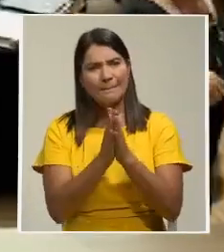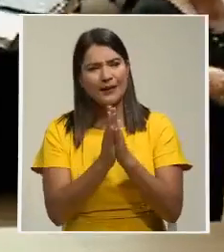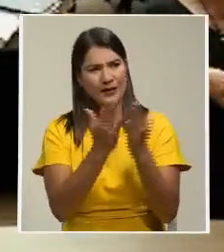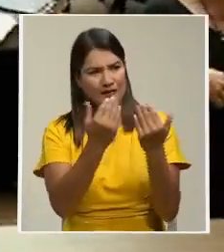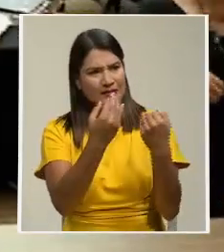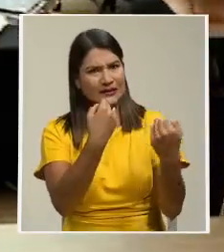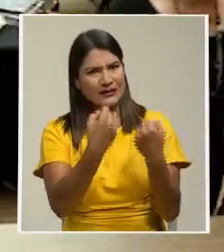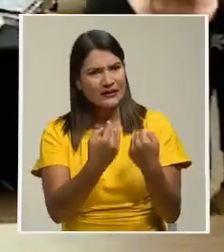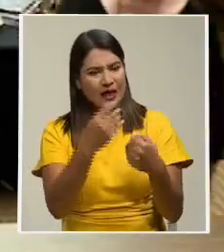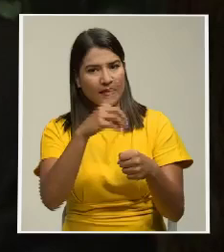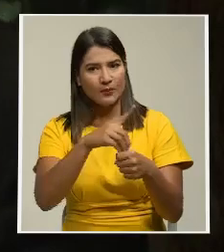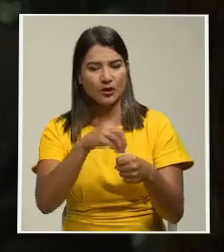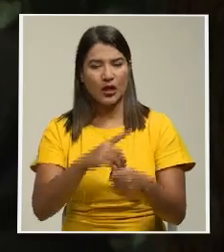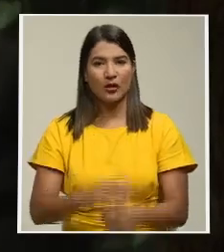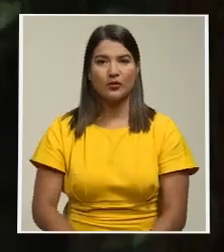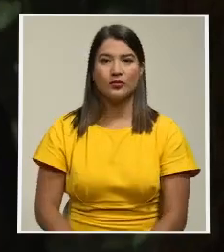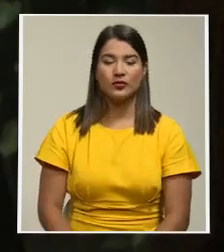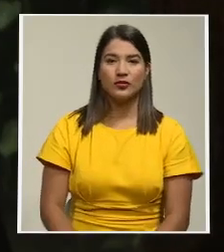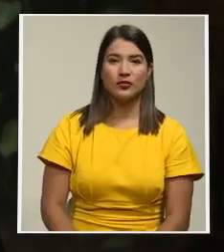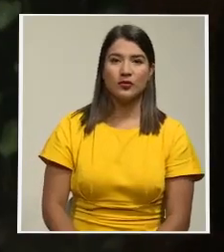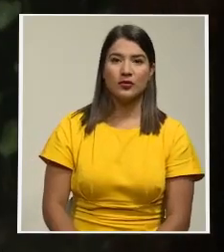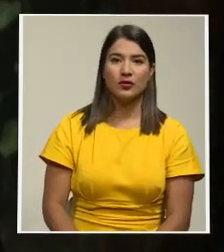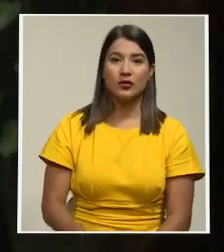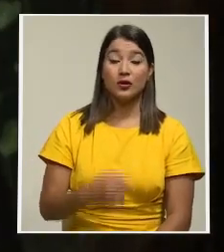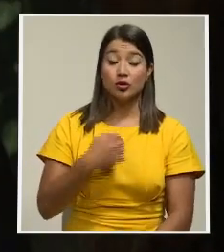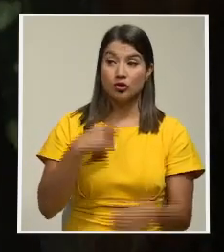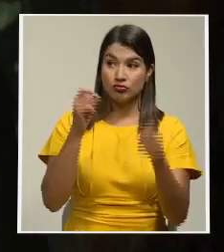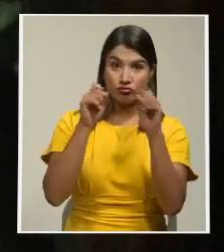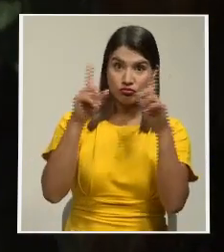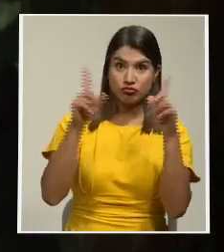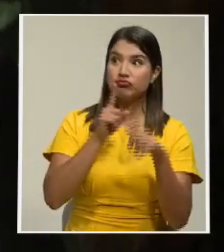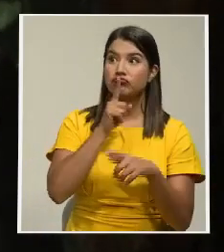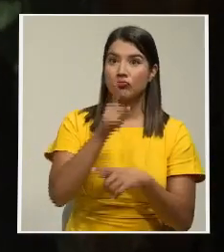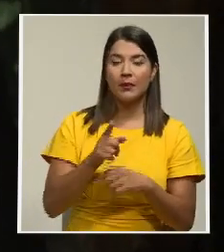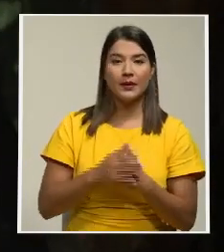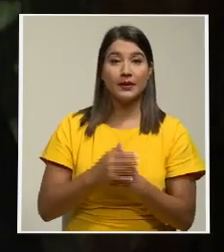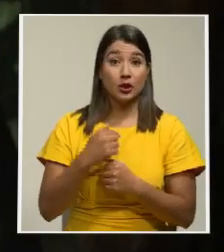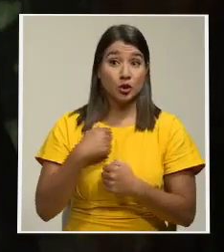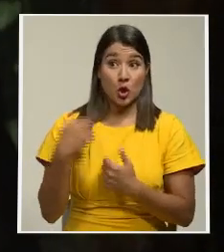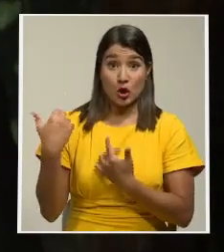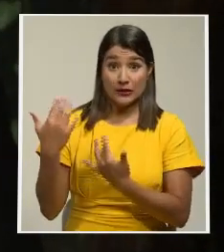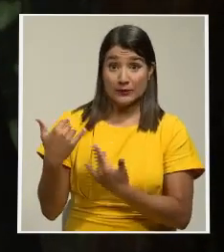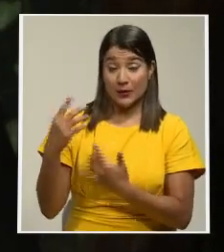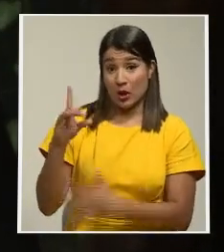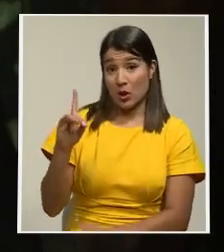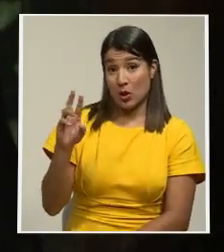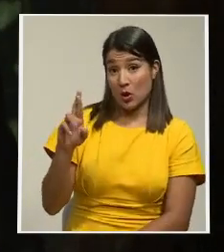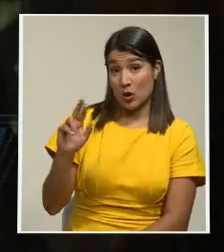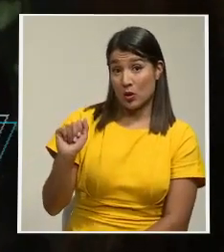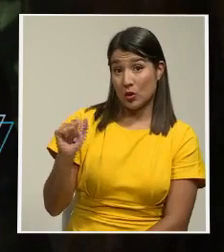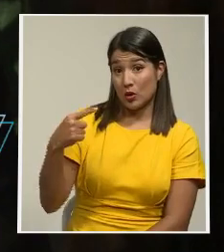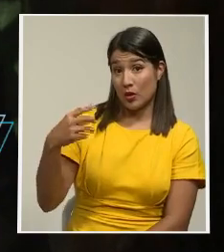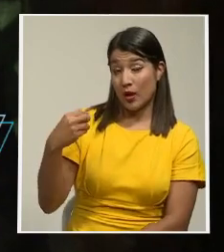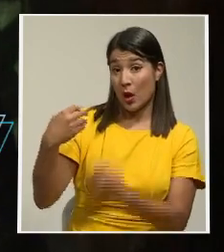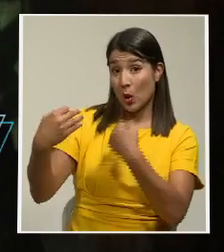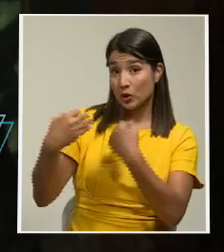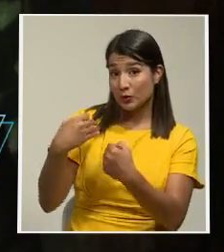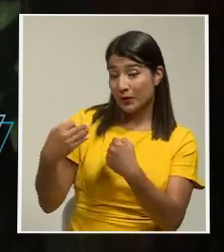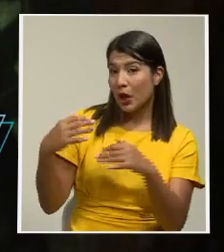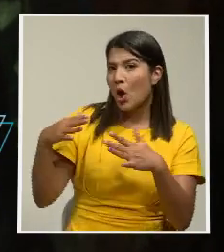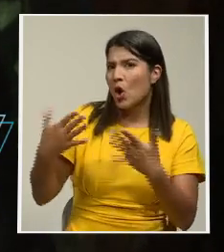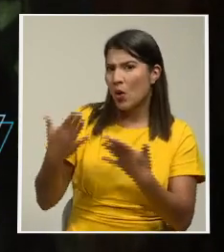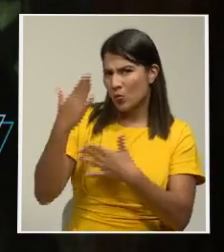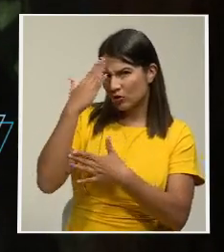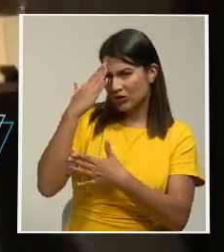explicaciones a Dolanescu. Me sorprendió, francamente. Me sorprendió, y yo espero que don Dragos aclare la forma en que obtuvo